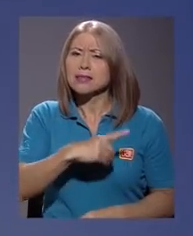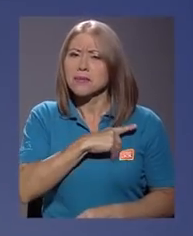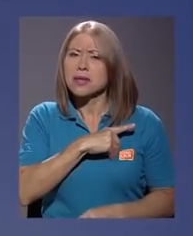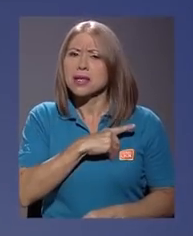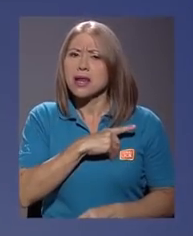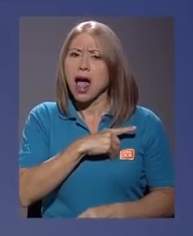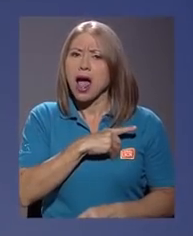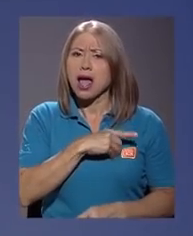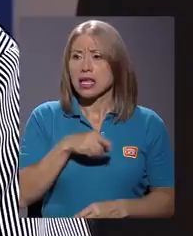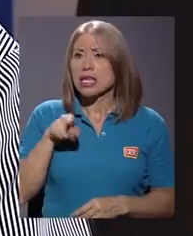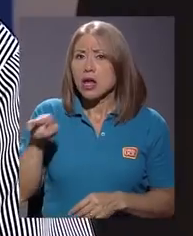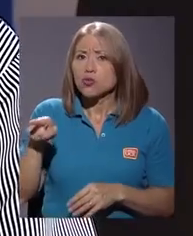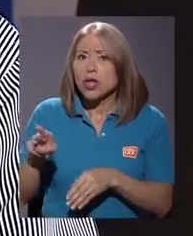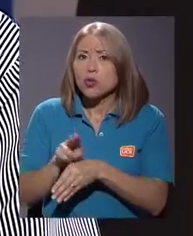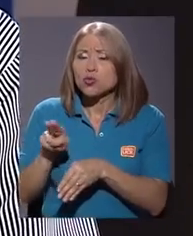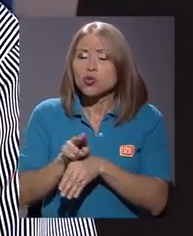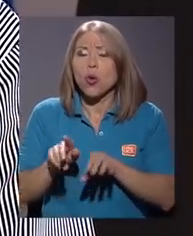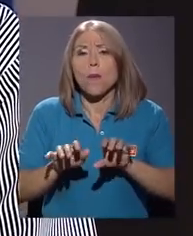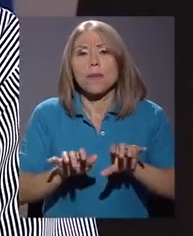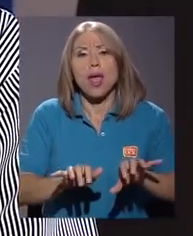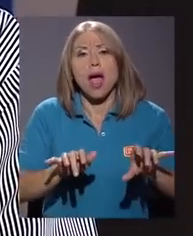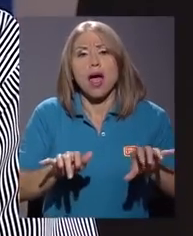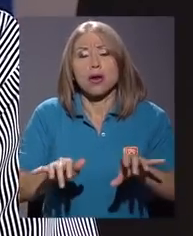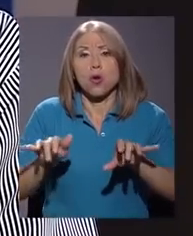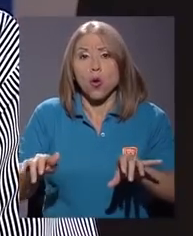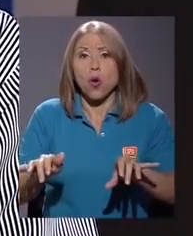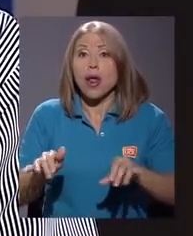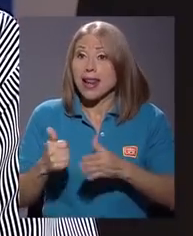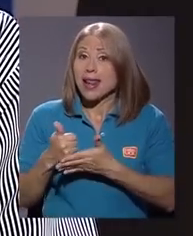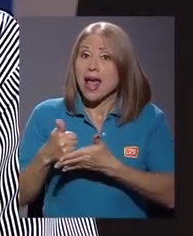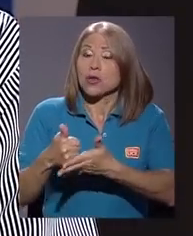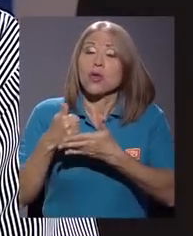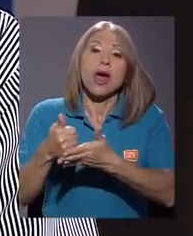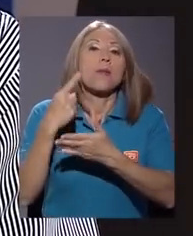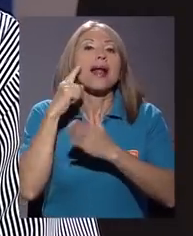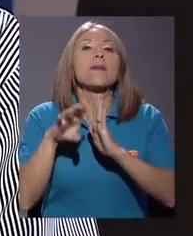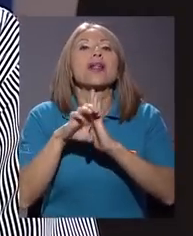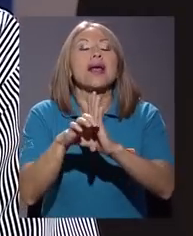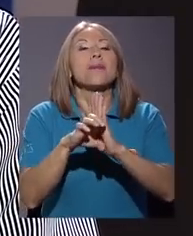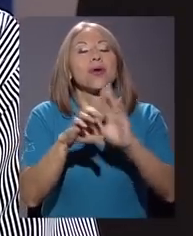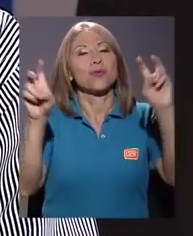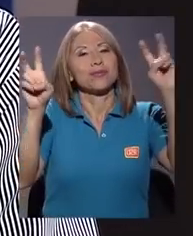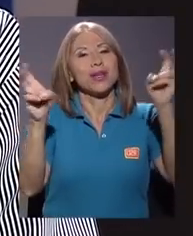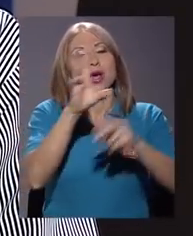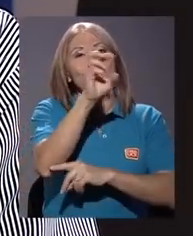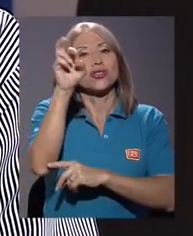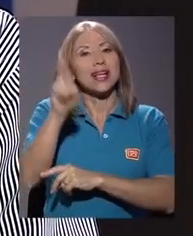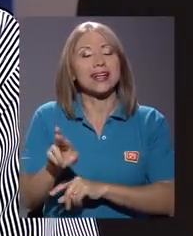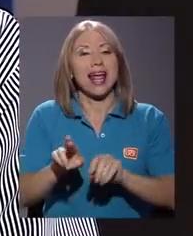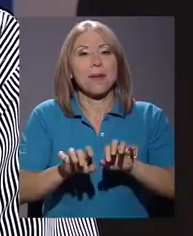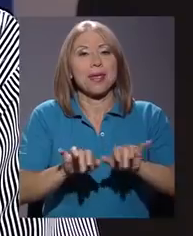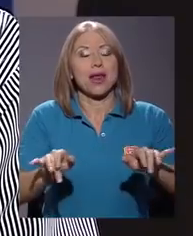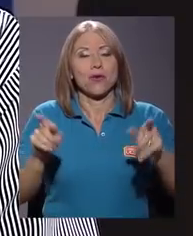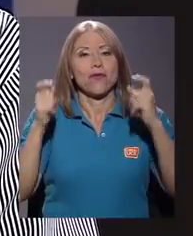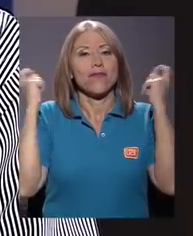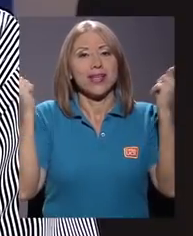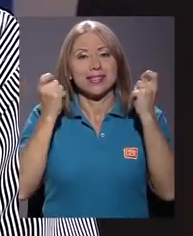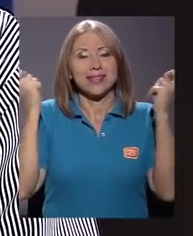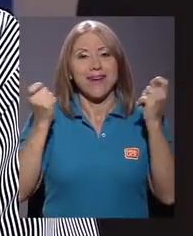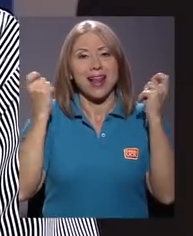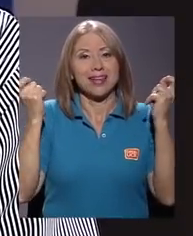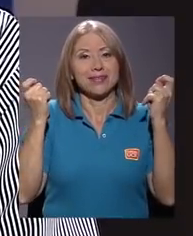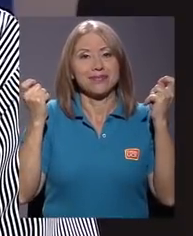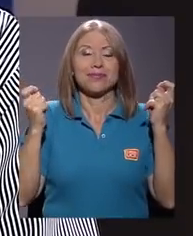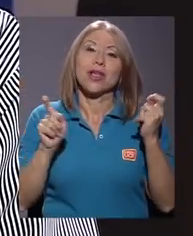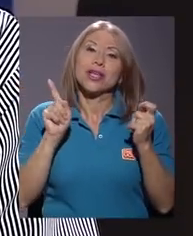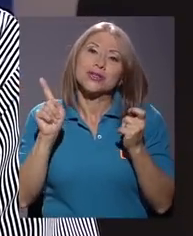forjaste en la práctica del piano para poder emprender proyectos como el Costa Rica piano festival que sabemos que es eh uno de tus más